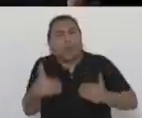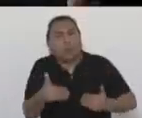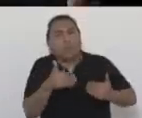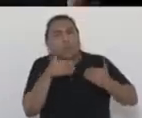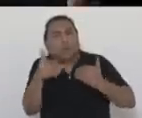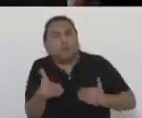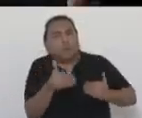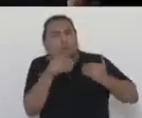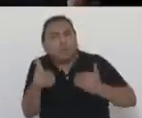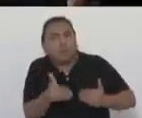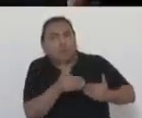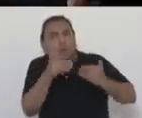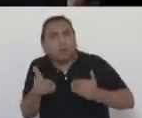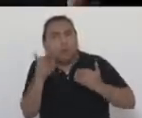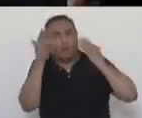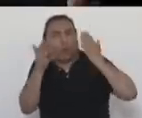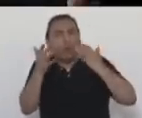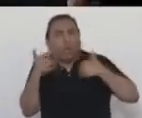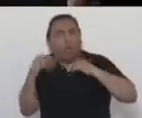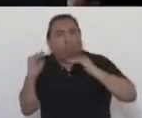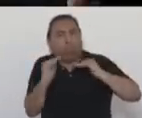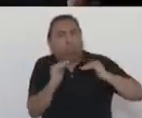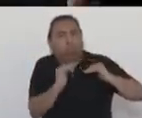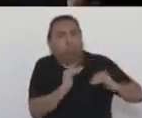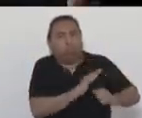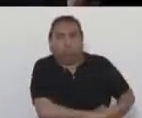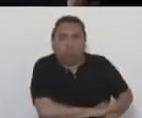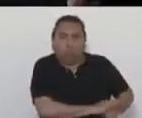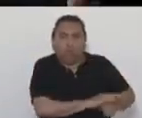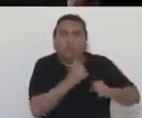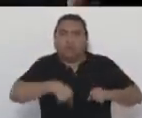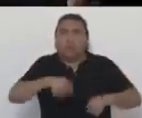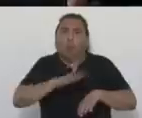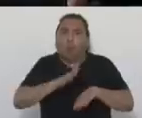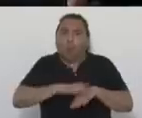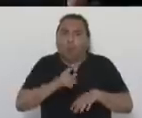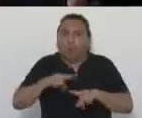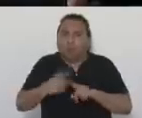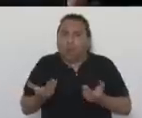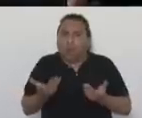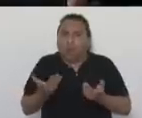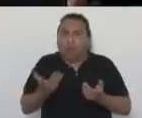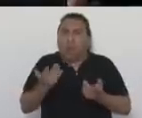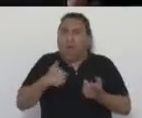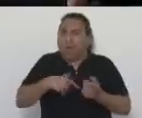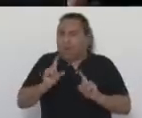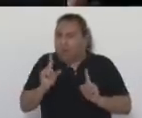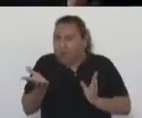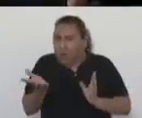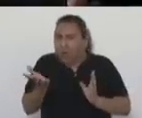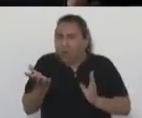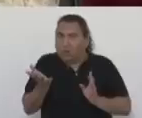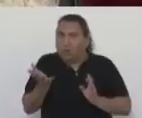sueños, producida por un estancamiento del que somos culpables los políticos y no los argentinos, nos obligan a